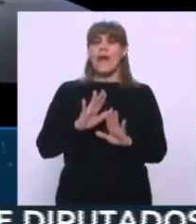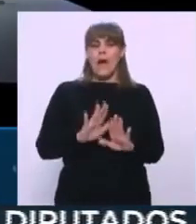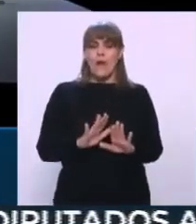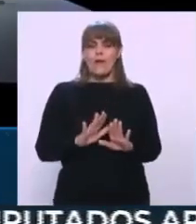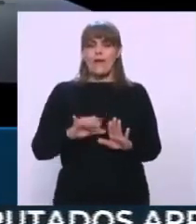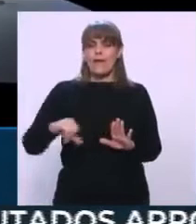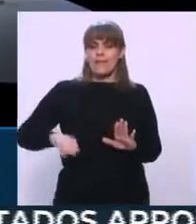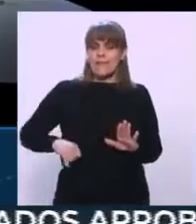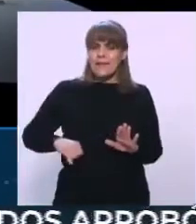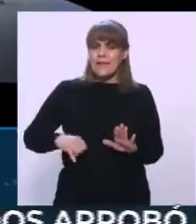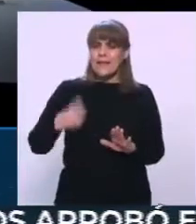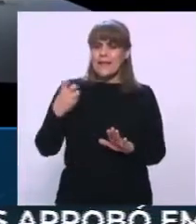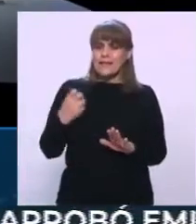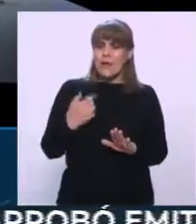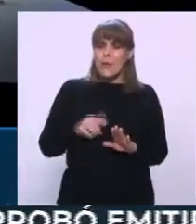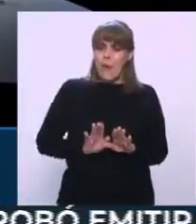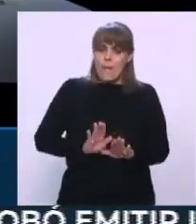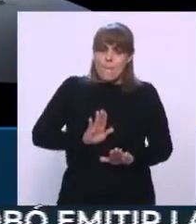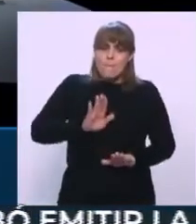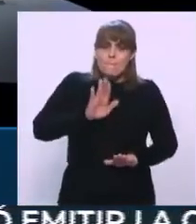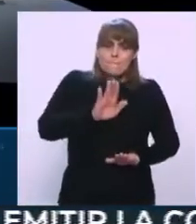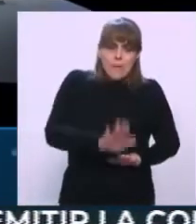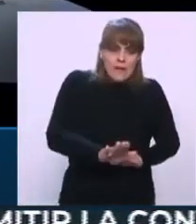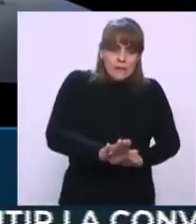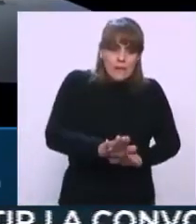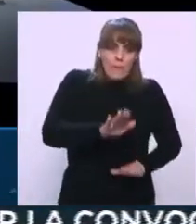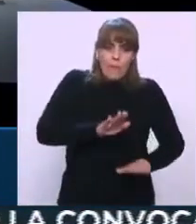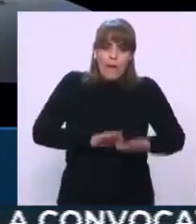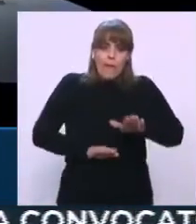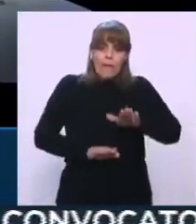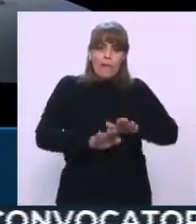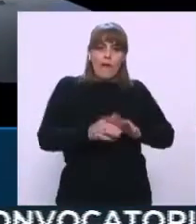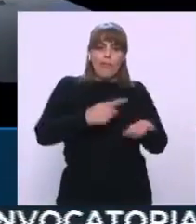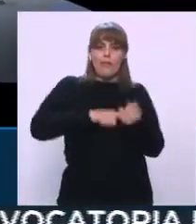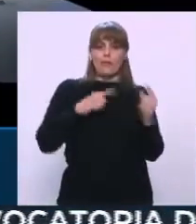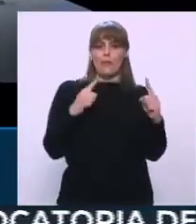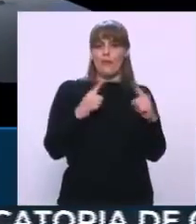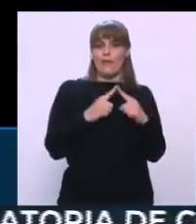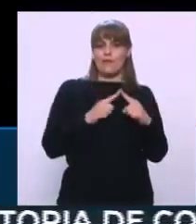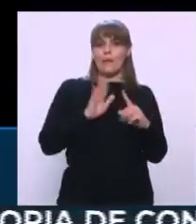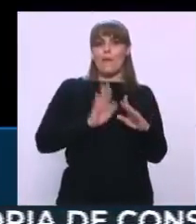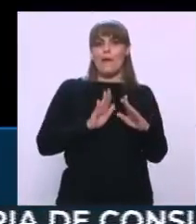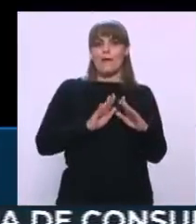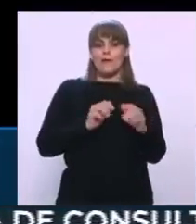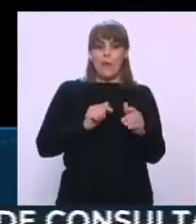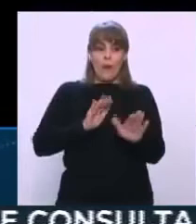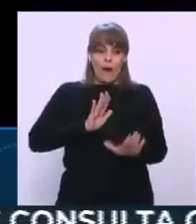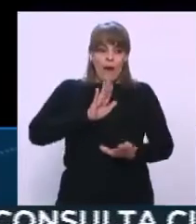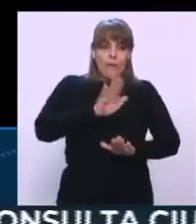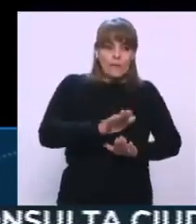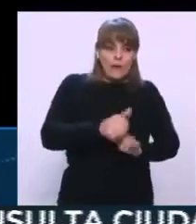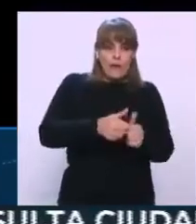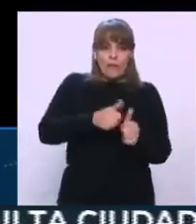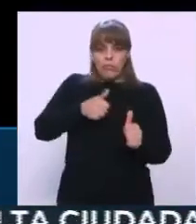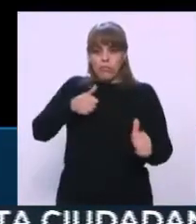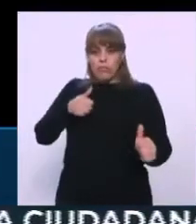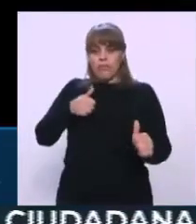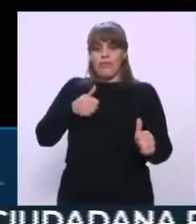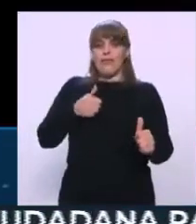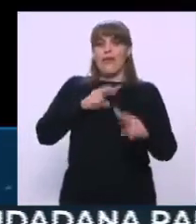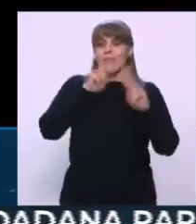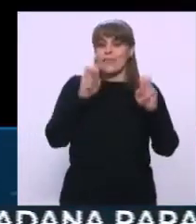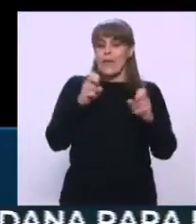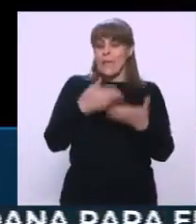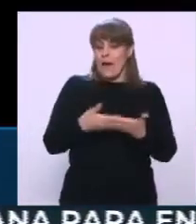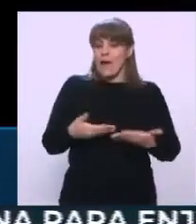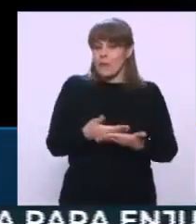rejuego, estos paso adelante y 2 pasos para atrás que tiene la Iglesia frente a un tema pues muy actual, muy